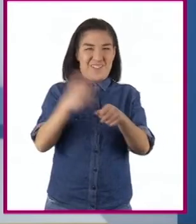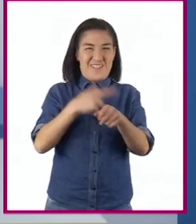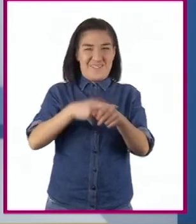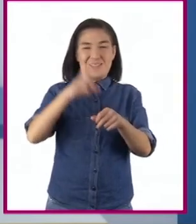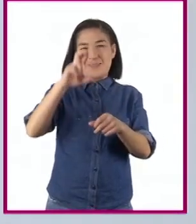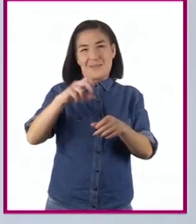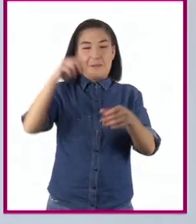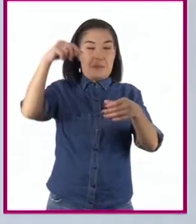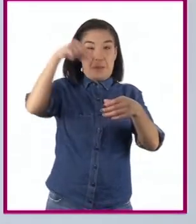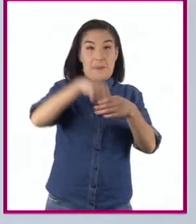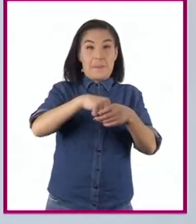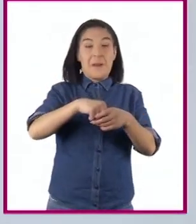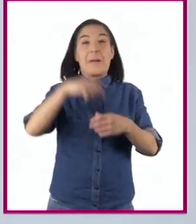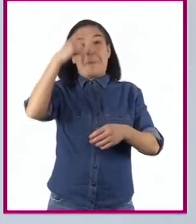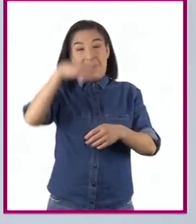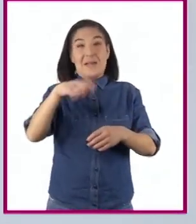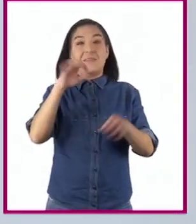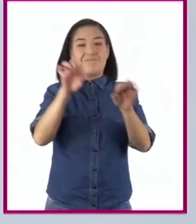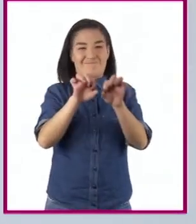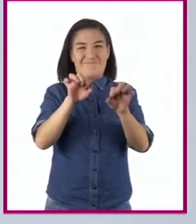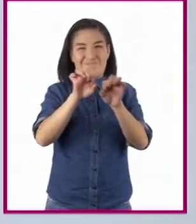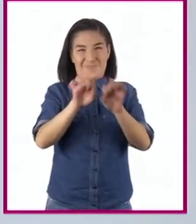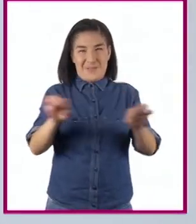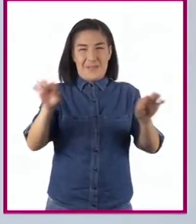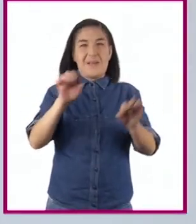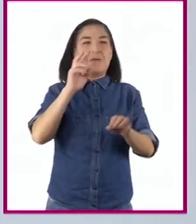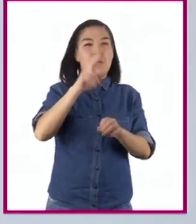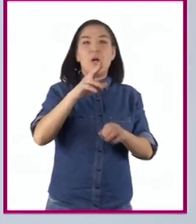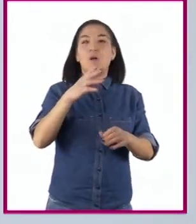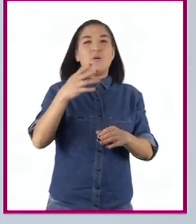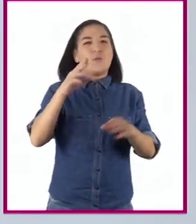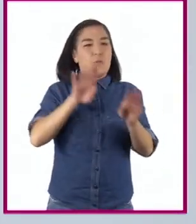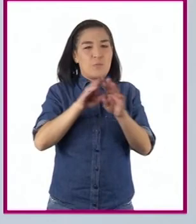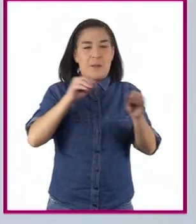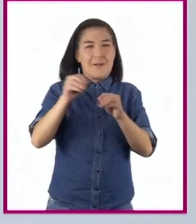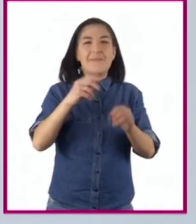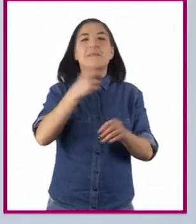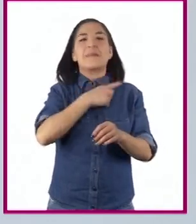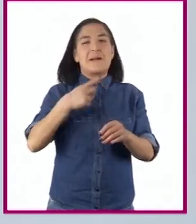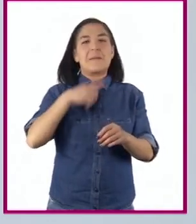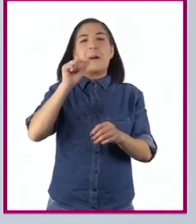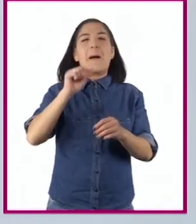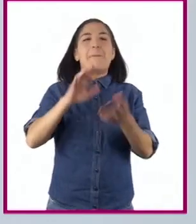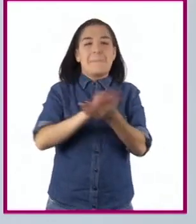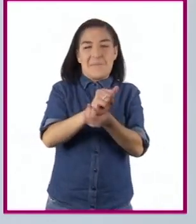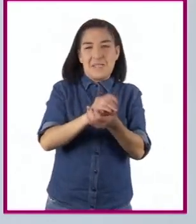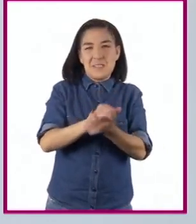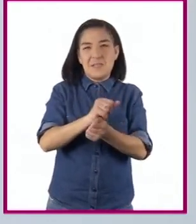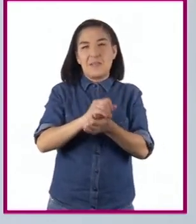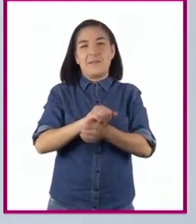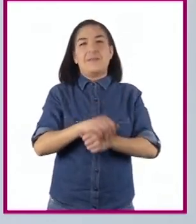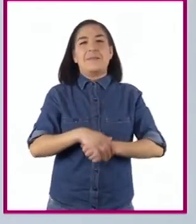nuestra manguera no se mueva, vamos a ponerle un poco de silicón o plastilina.